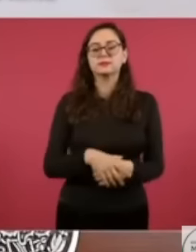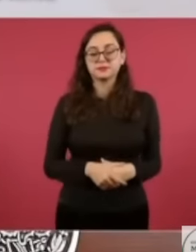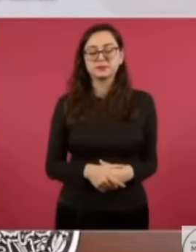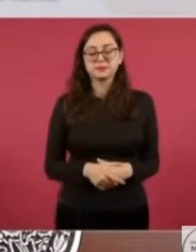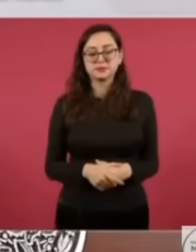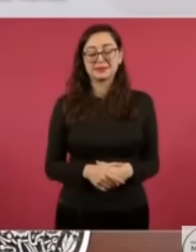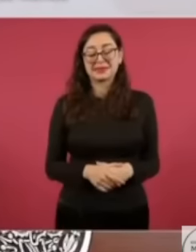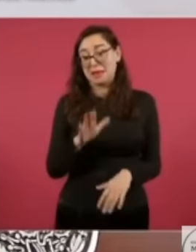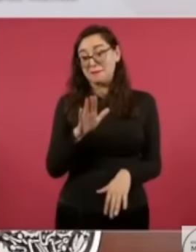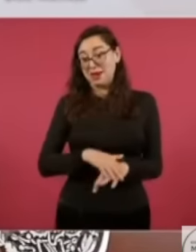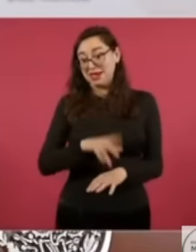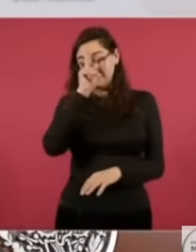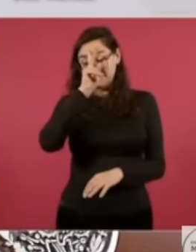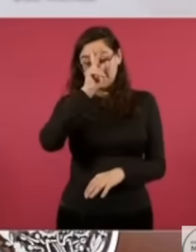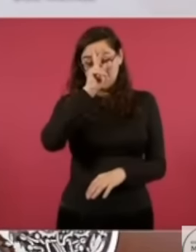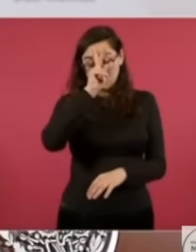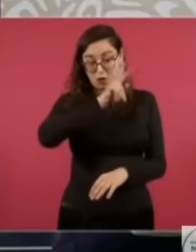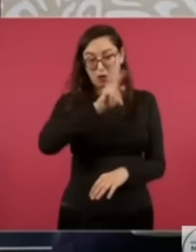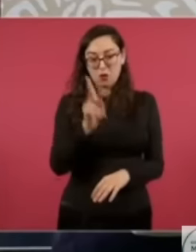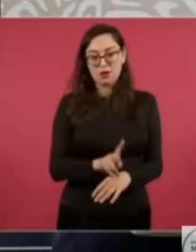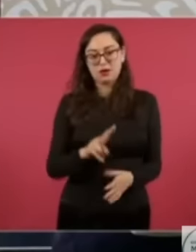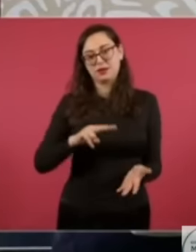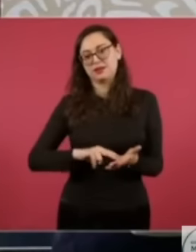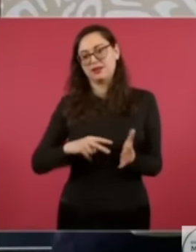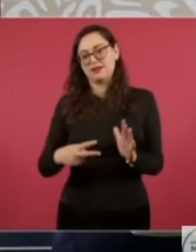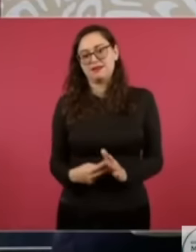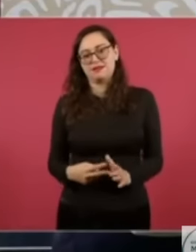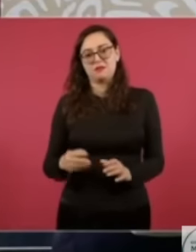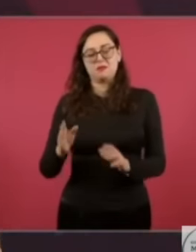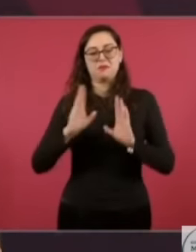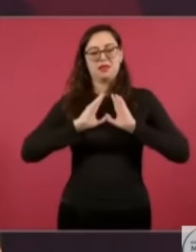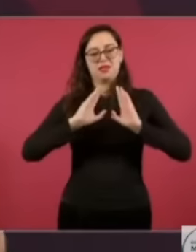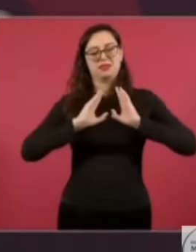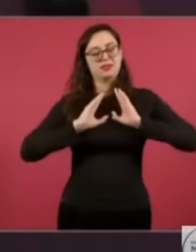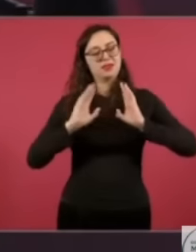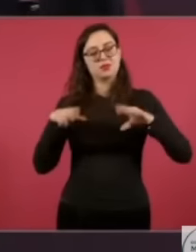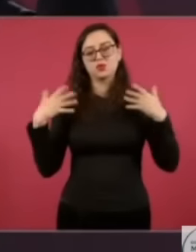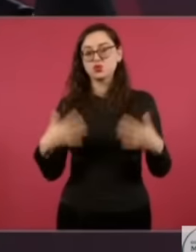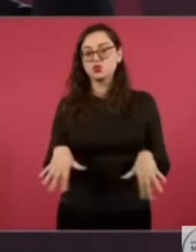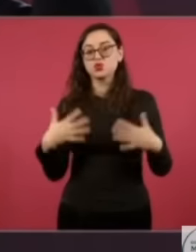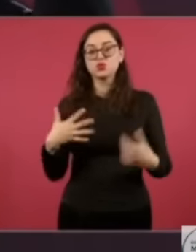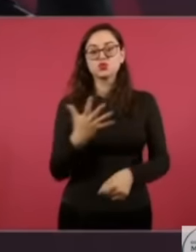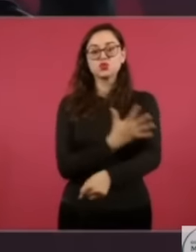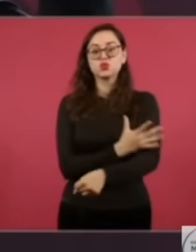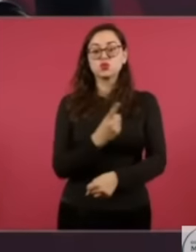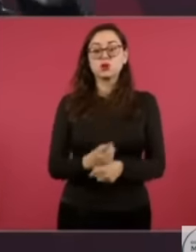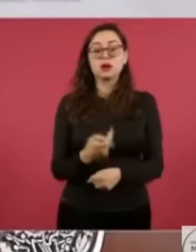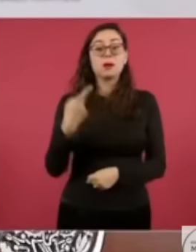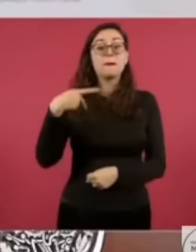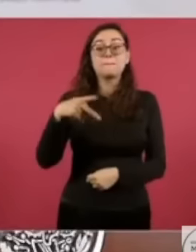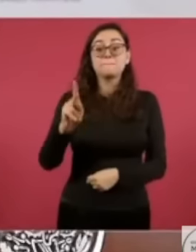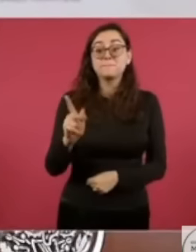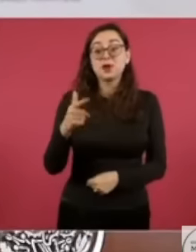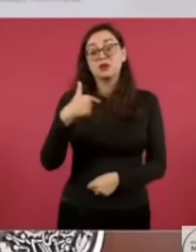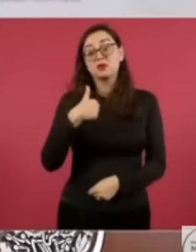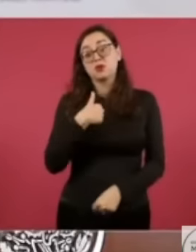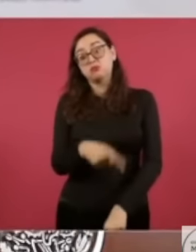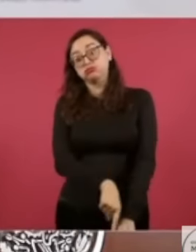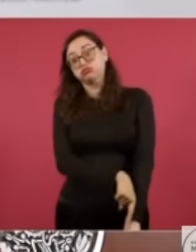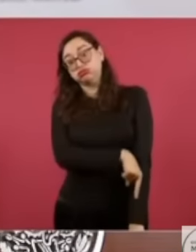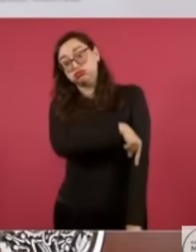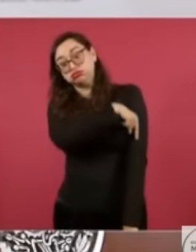mucho más los ingenieros militares. Pero aquí me llevaría muchísimo tiempo y al